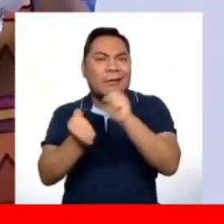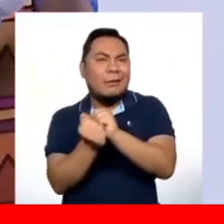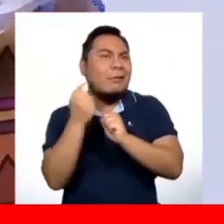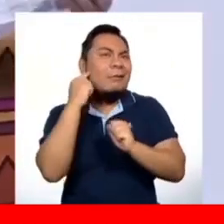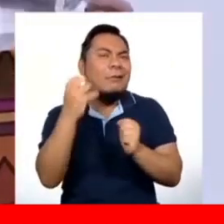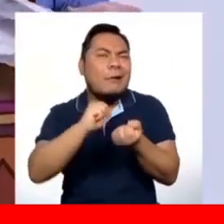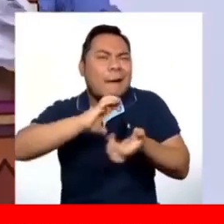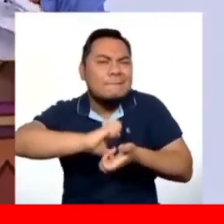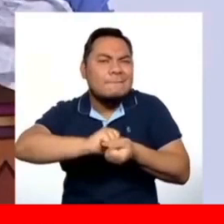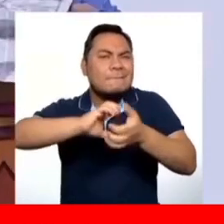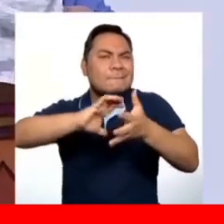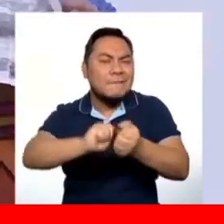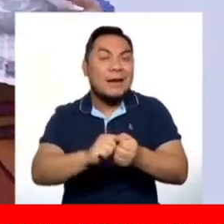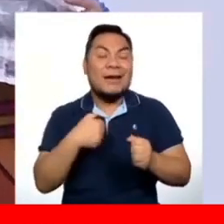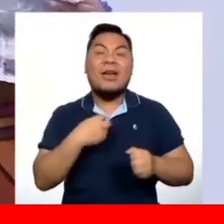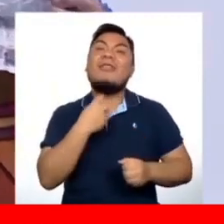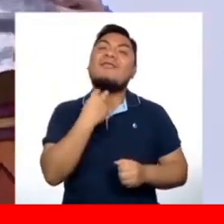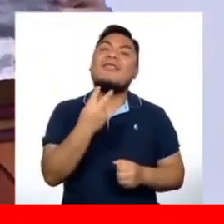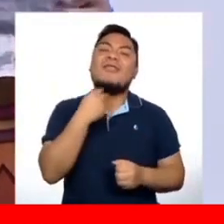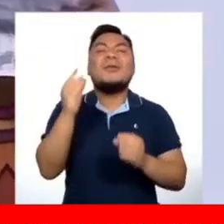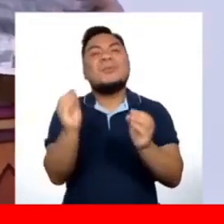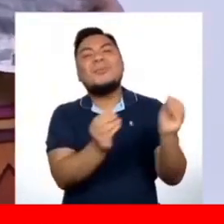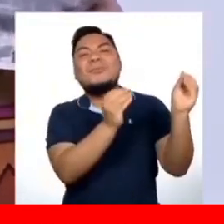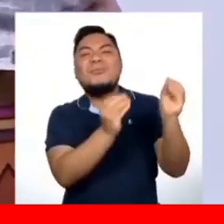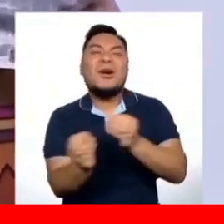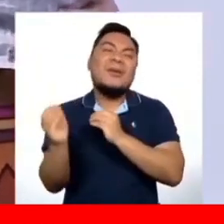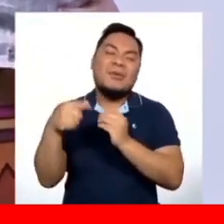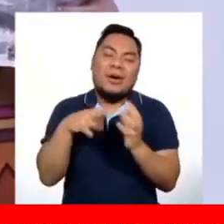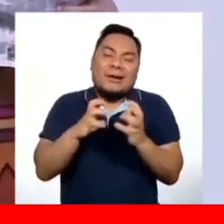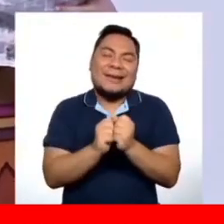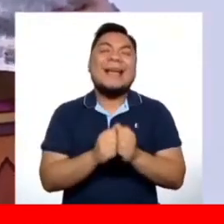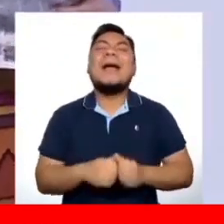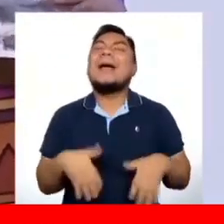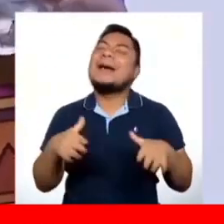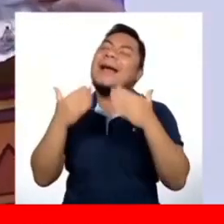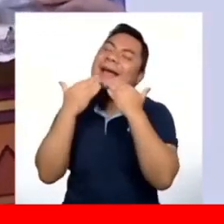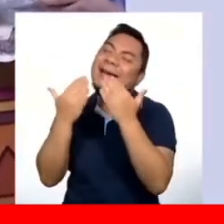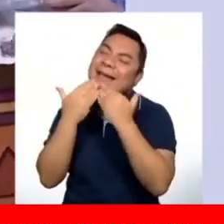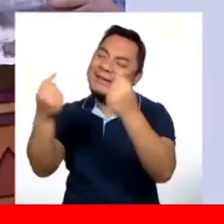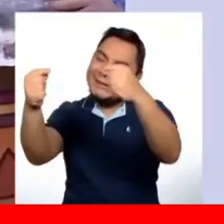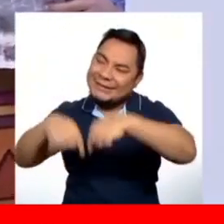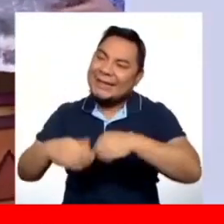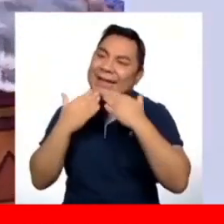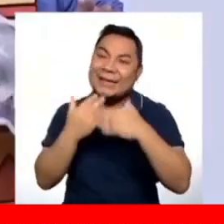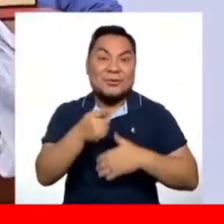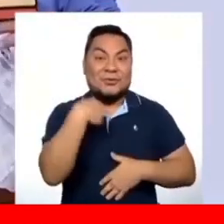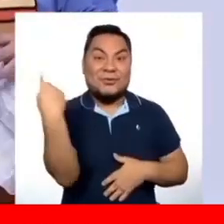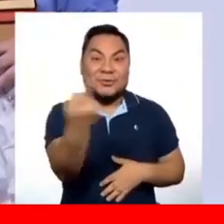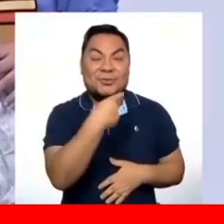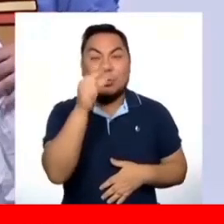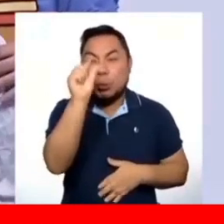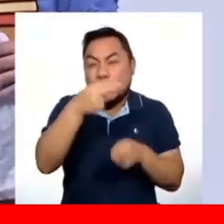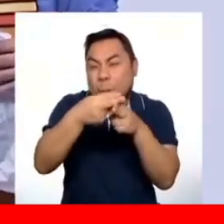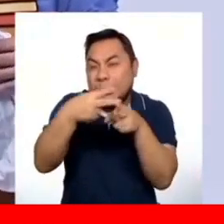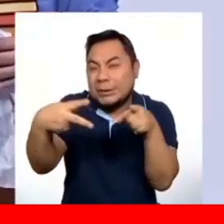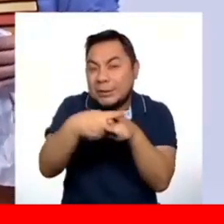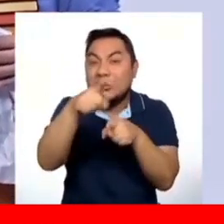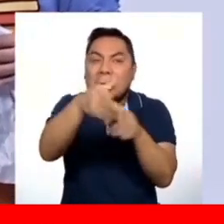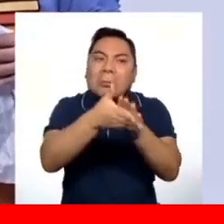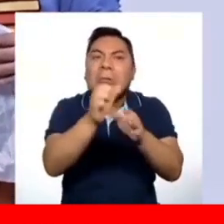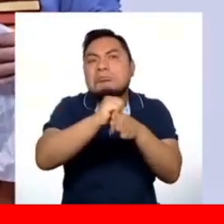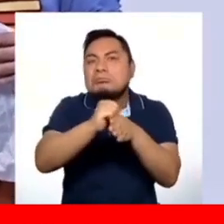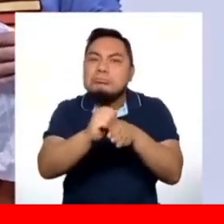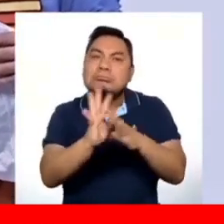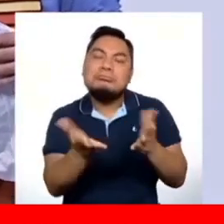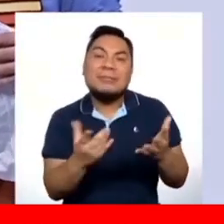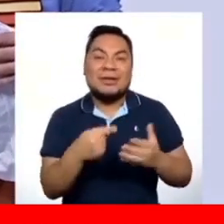instrumento musical y nuestra voz en ritmo. Muy bien, gracias por haber venido. Nosotros vamos a ir a una pausa, pero ustedes pueden ir